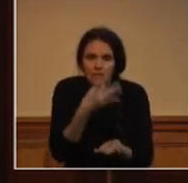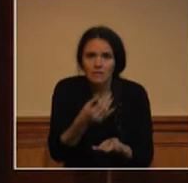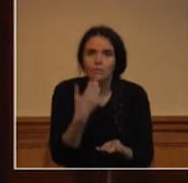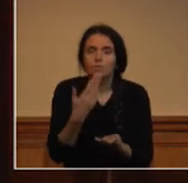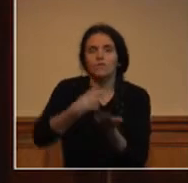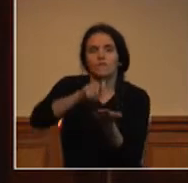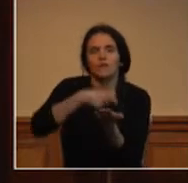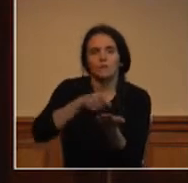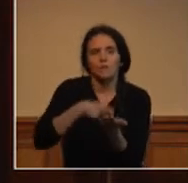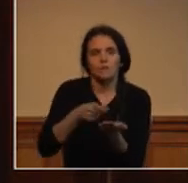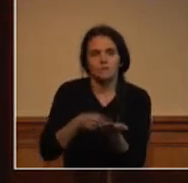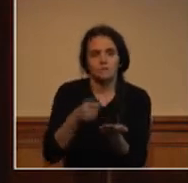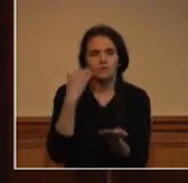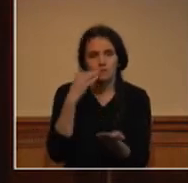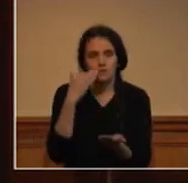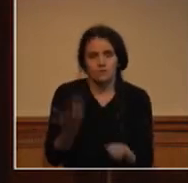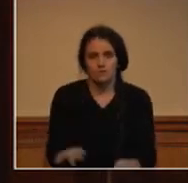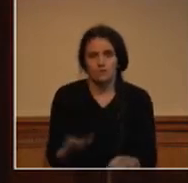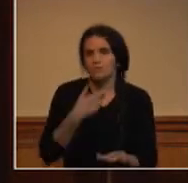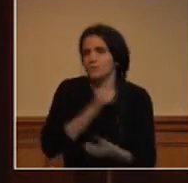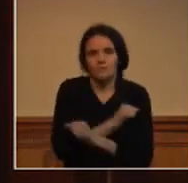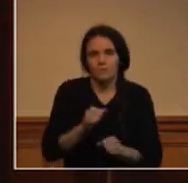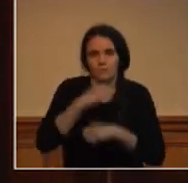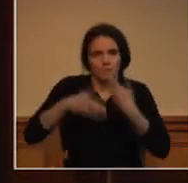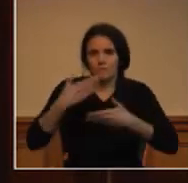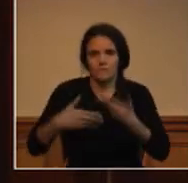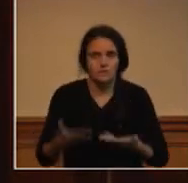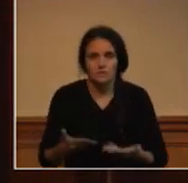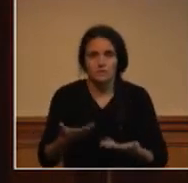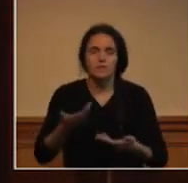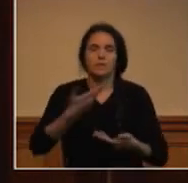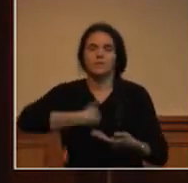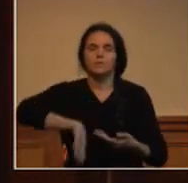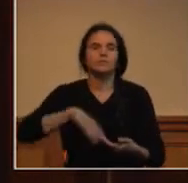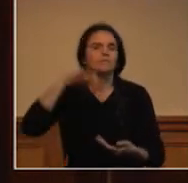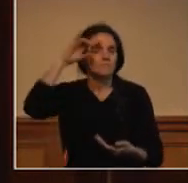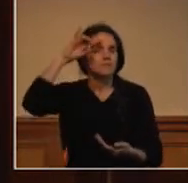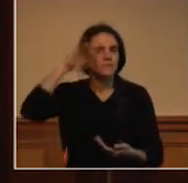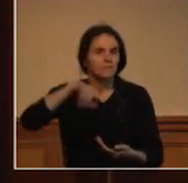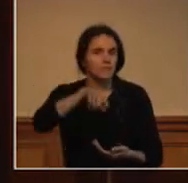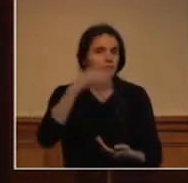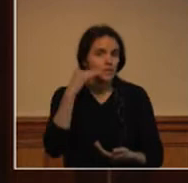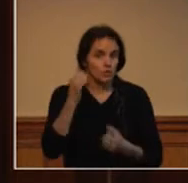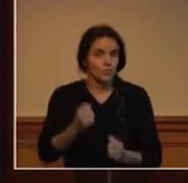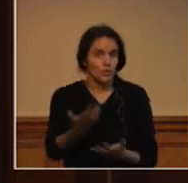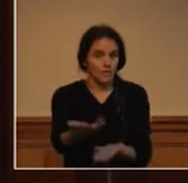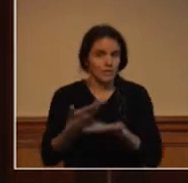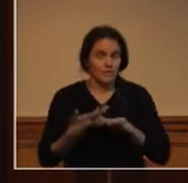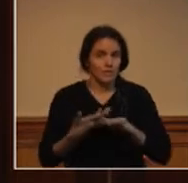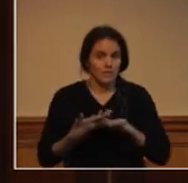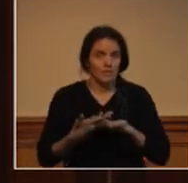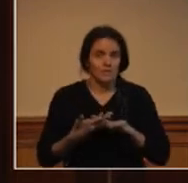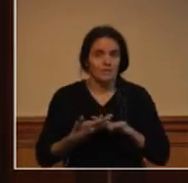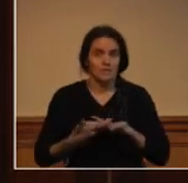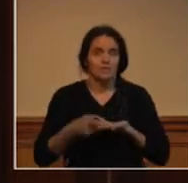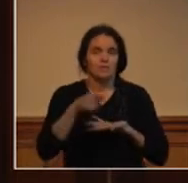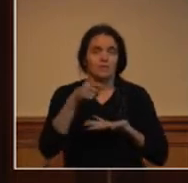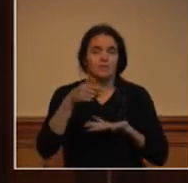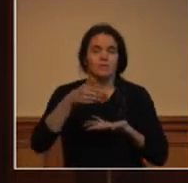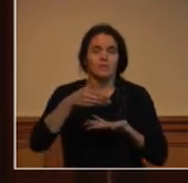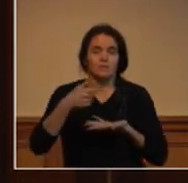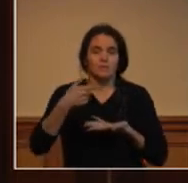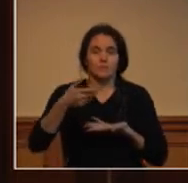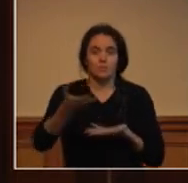proceso de evaluación y que no logra avanzar? Y nosotros como sabiendo que ese niño puede darnos mucho más de lo que nos está